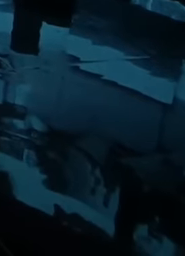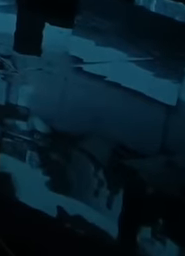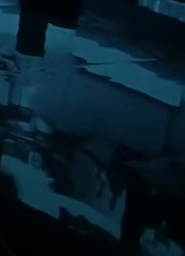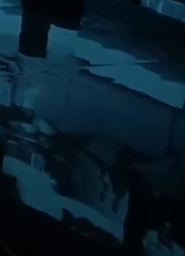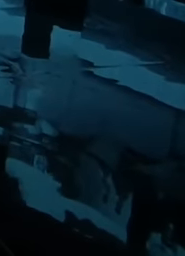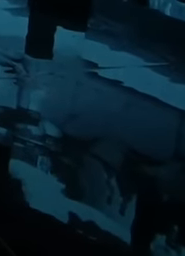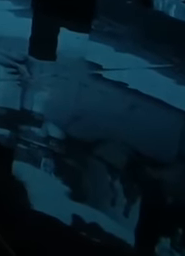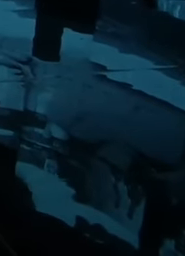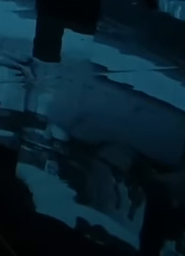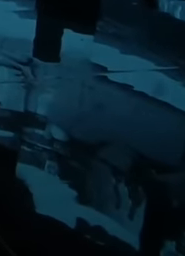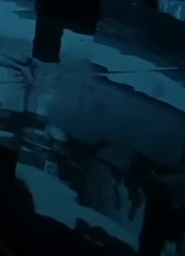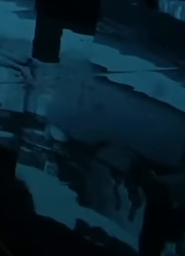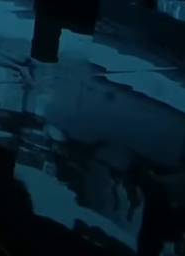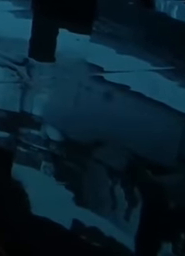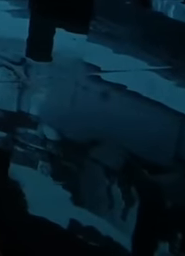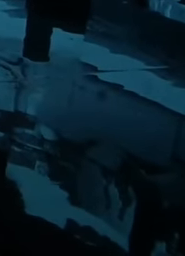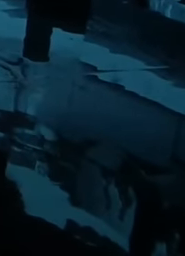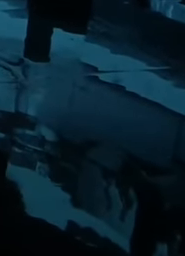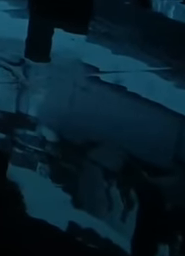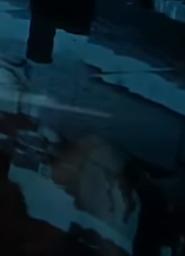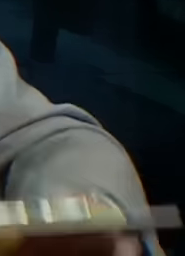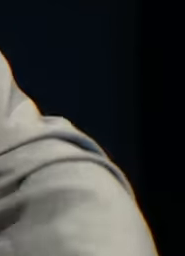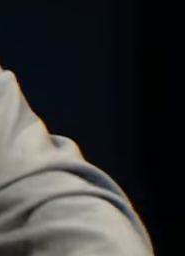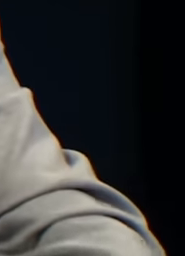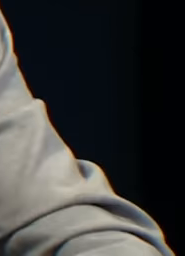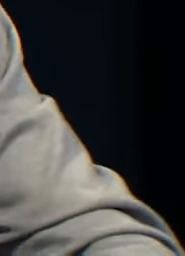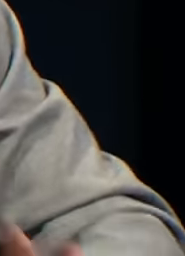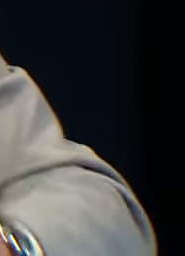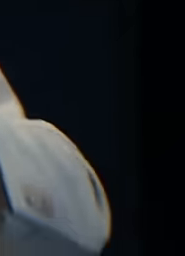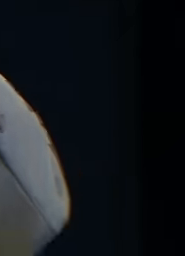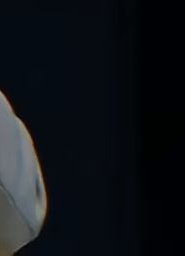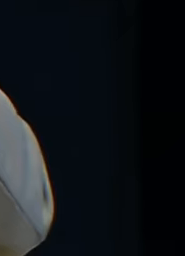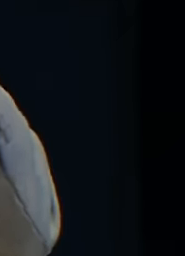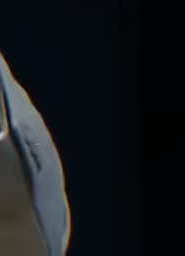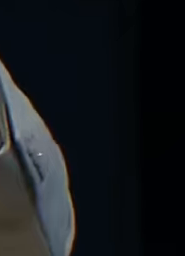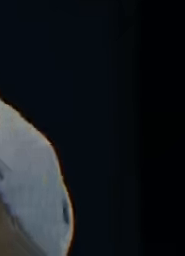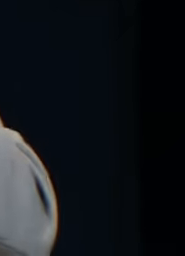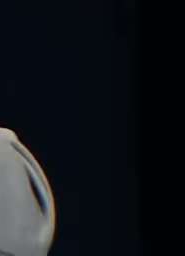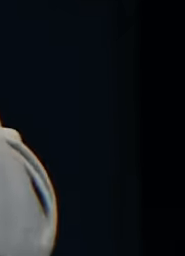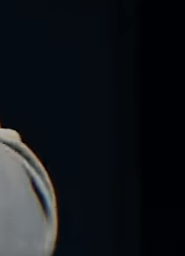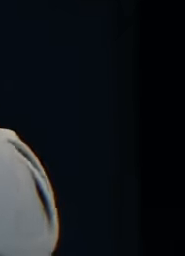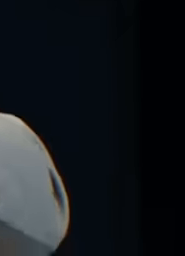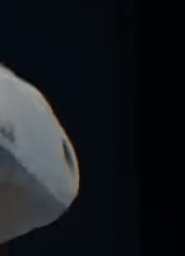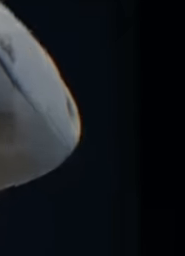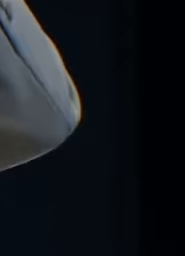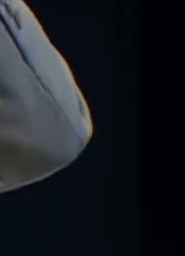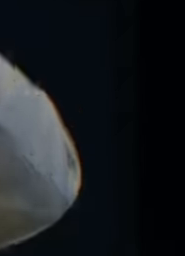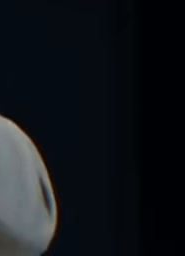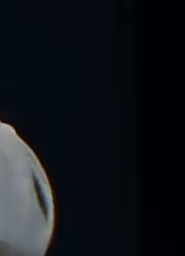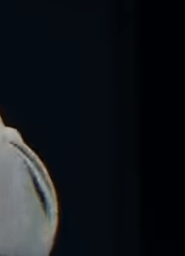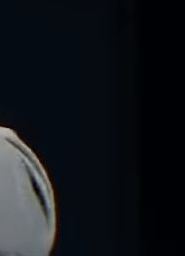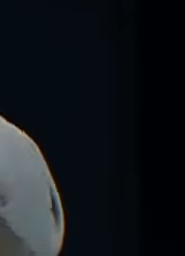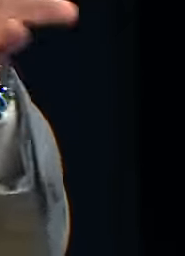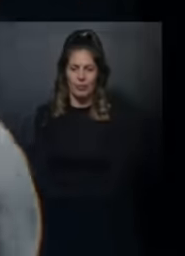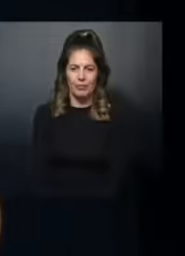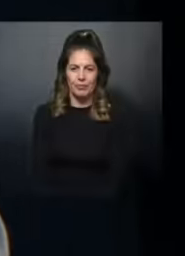Seguimos conversando con Vera Senra y Diane de Noir, estas artistas uruguayas que han atravesado esas